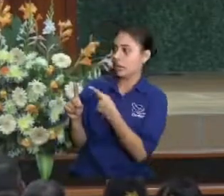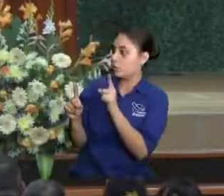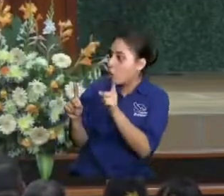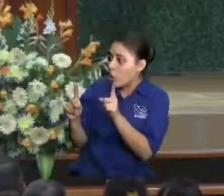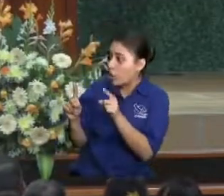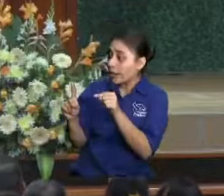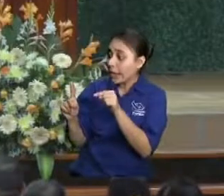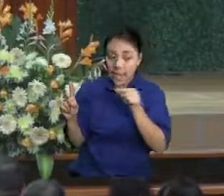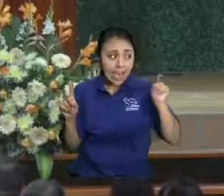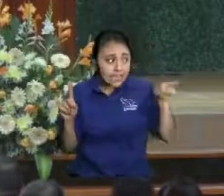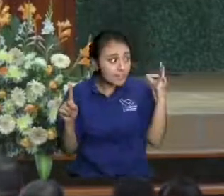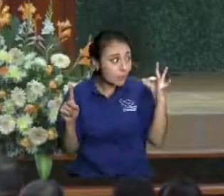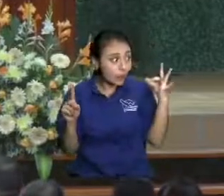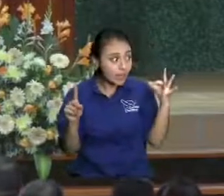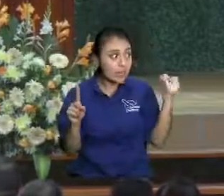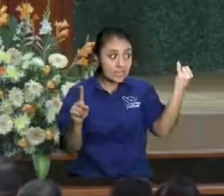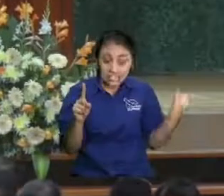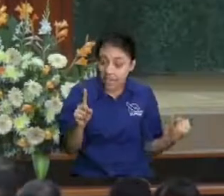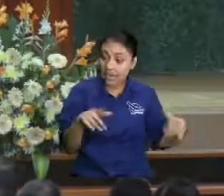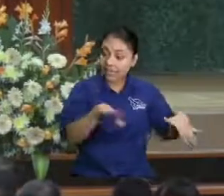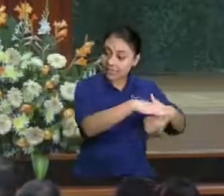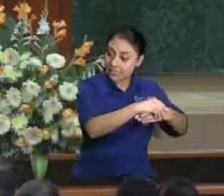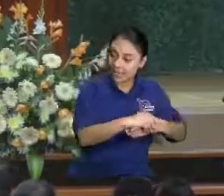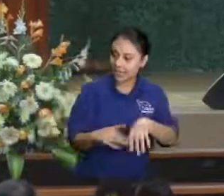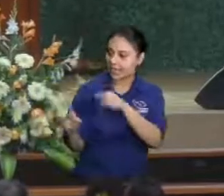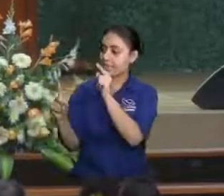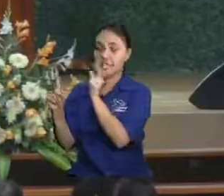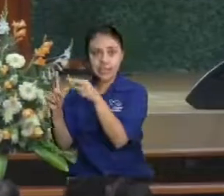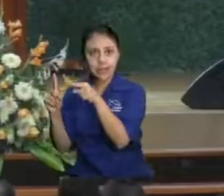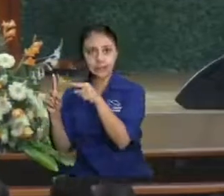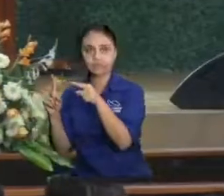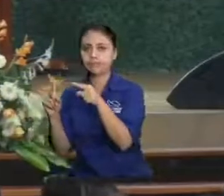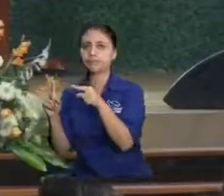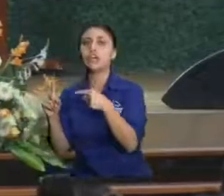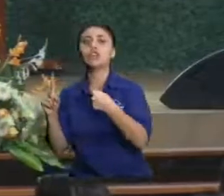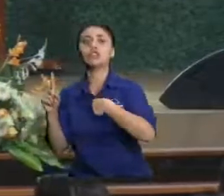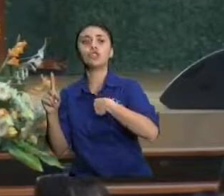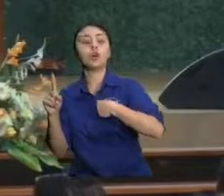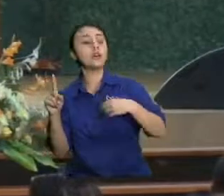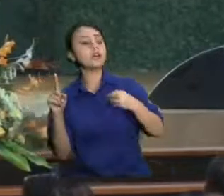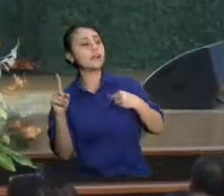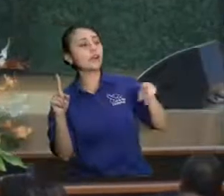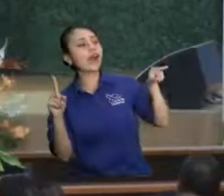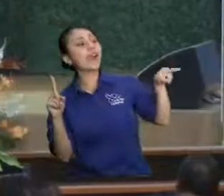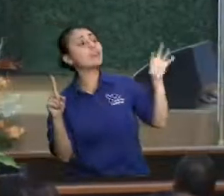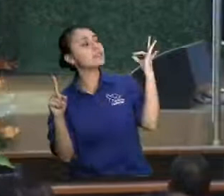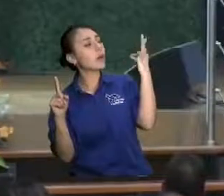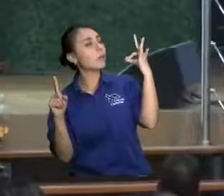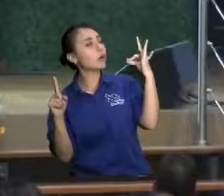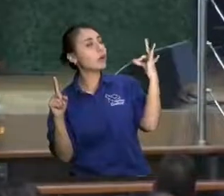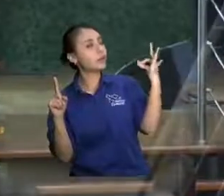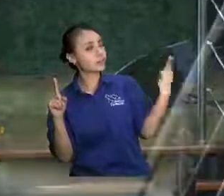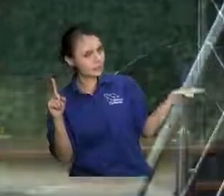Urías, heteo. Yo les estoy diciendo que me la llamen. O sea que él sabía.